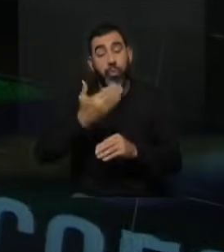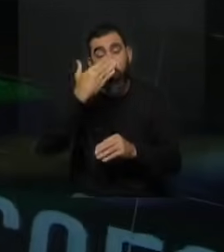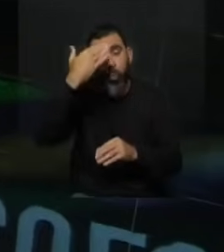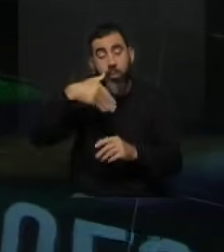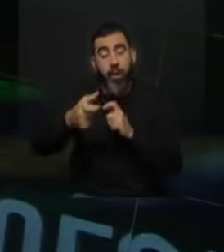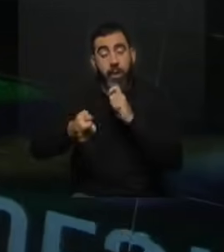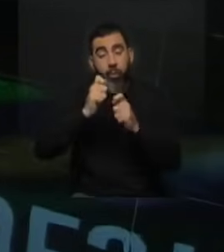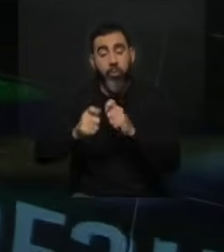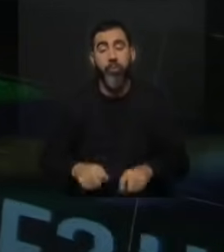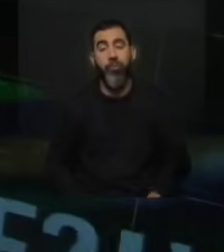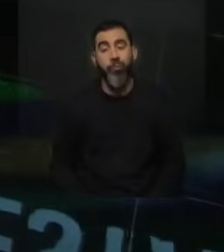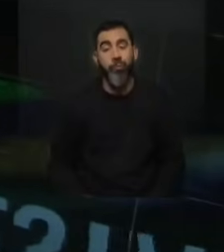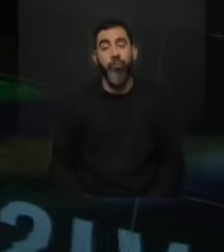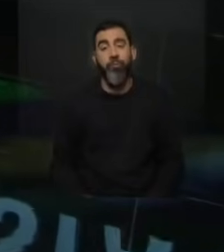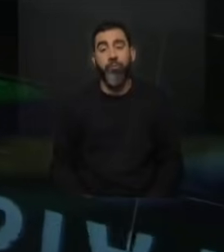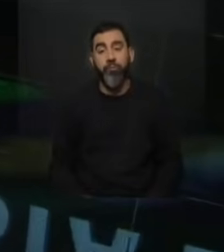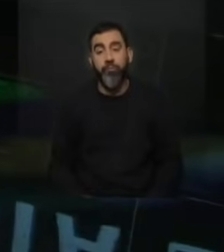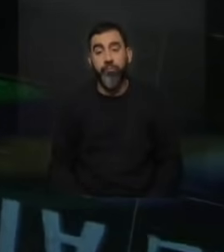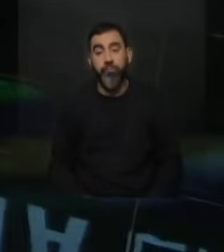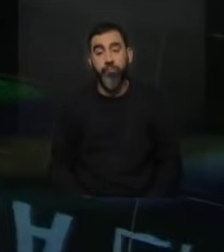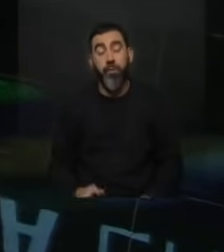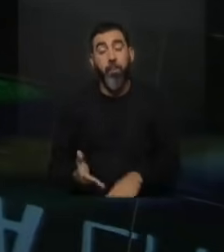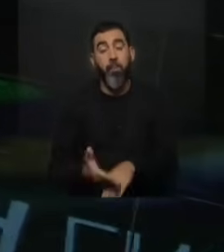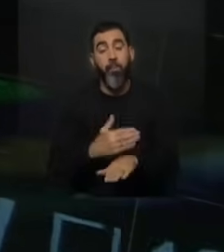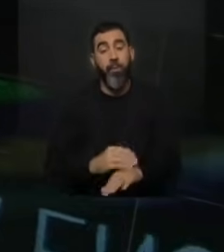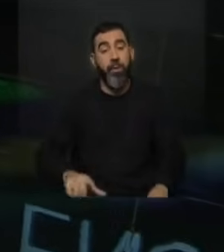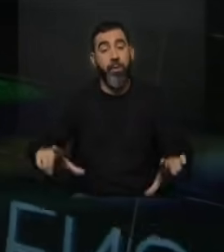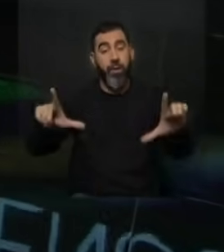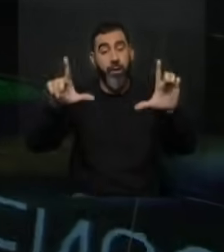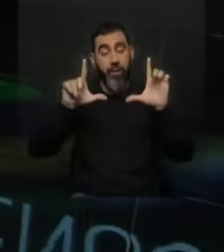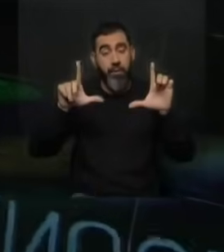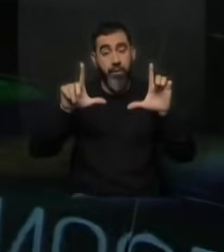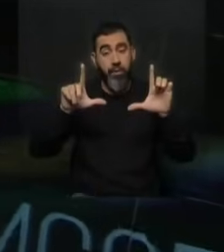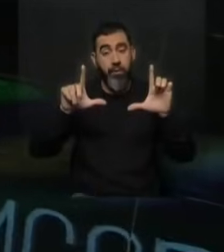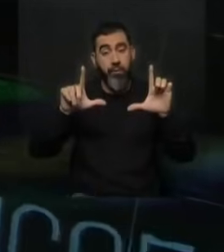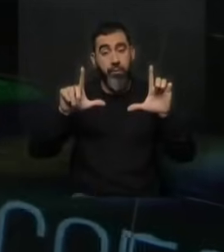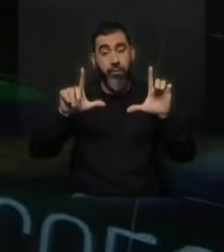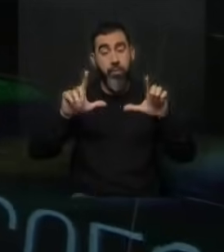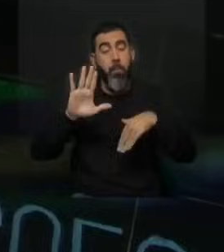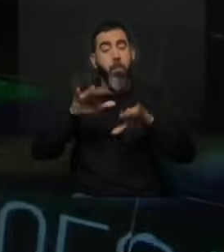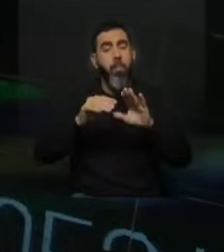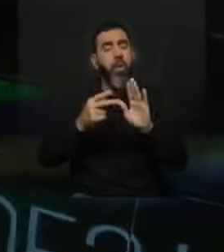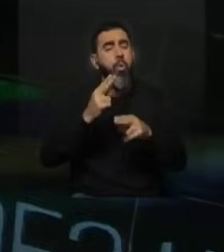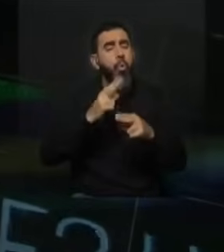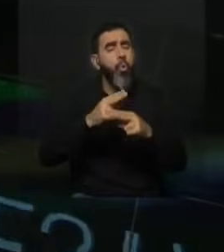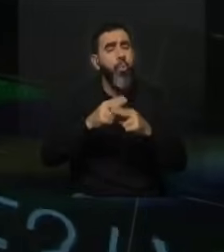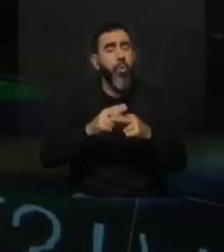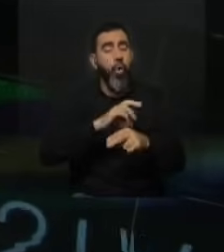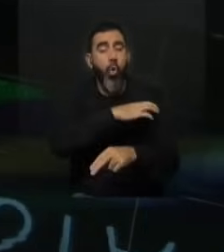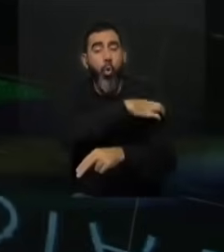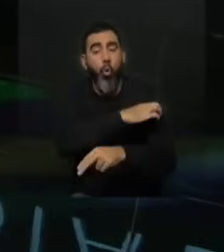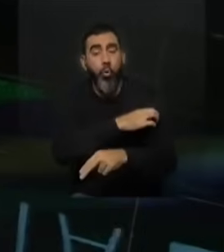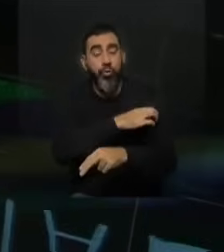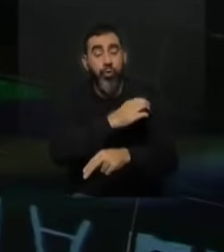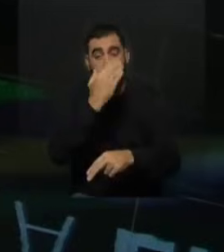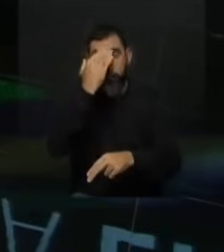consultora equipos sí los precandidatos cifra sí los precandidatos más mencionados son yamandu borsi